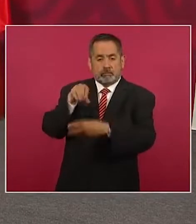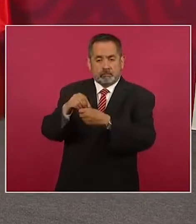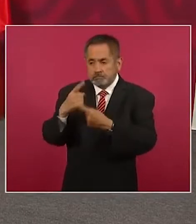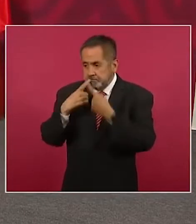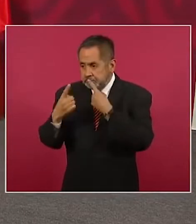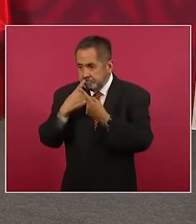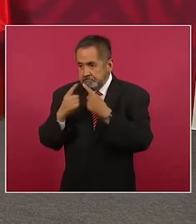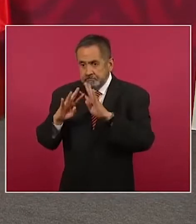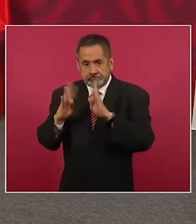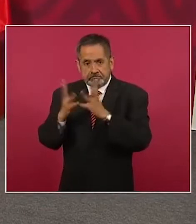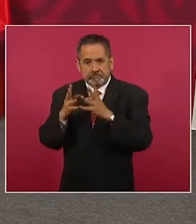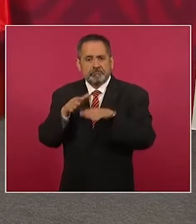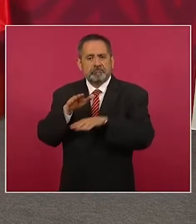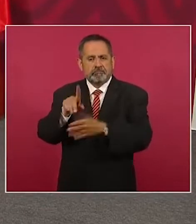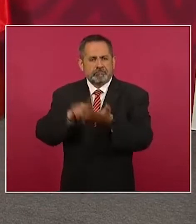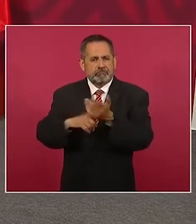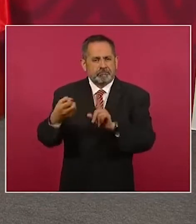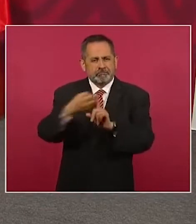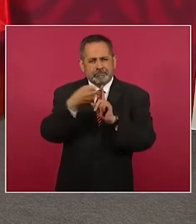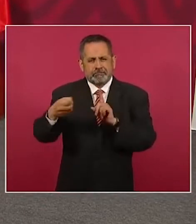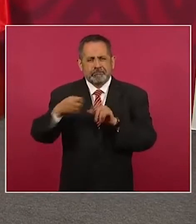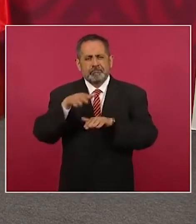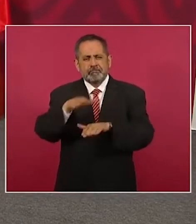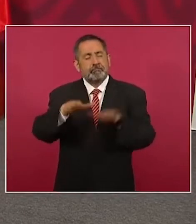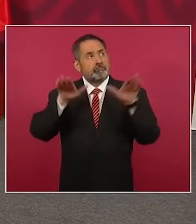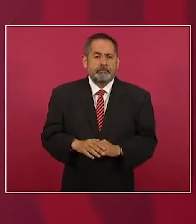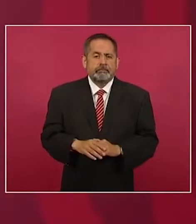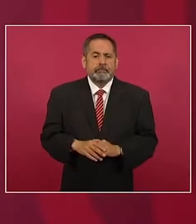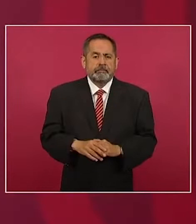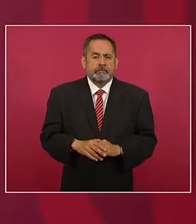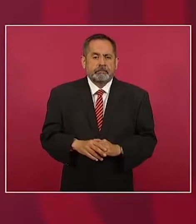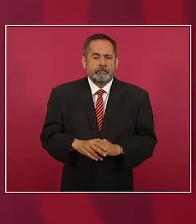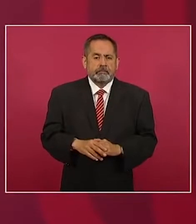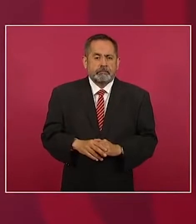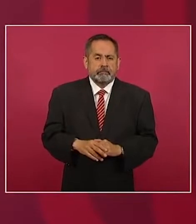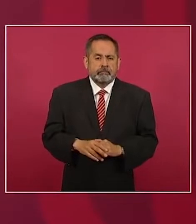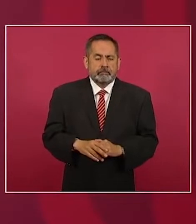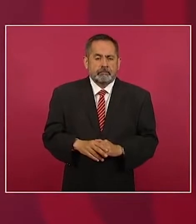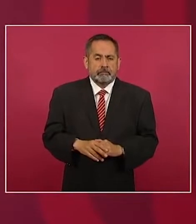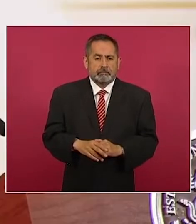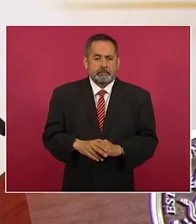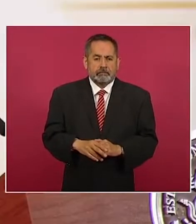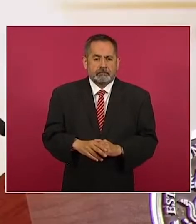para ordenar lo del espacio aéreo. No hay